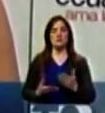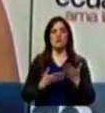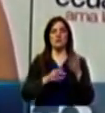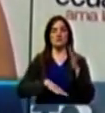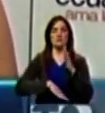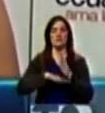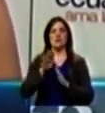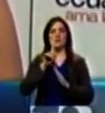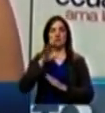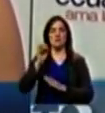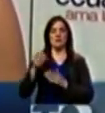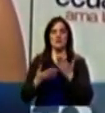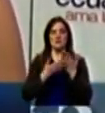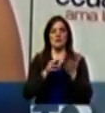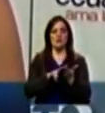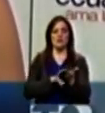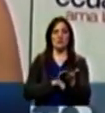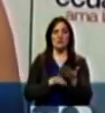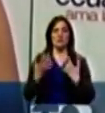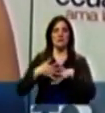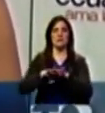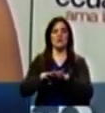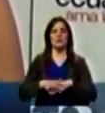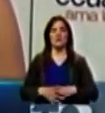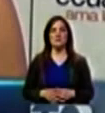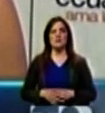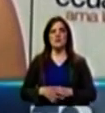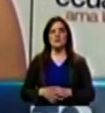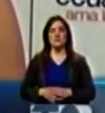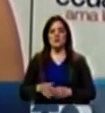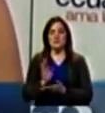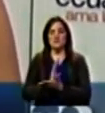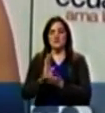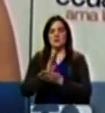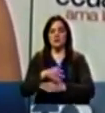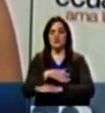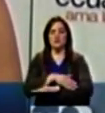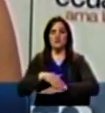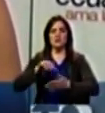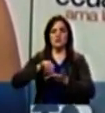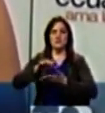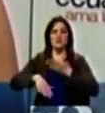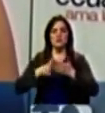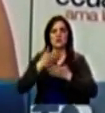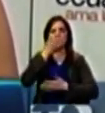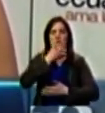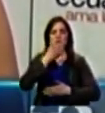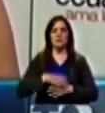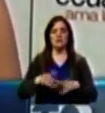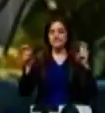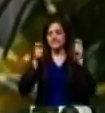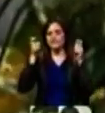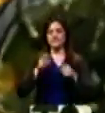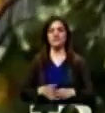100 eventos, entre tradicionales, de integración, en los barrios, en las calles de la ciudad. En todo Ambato se vive la